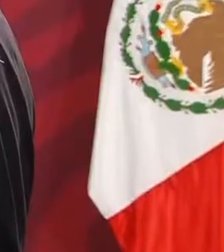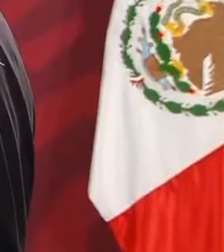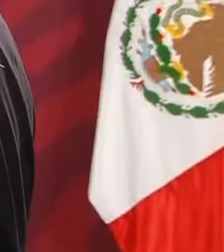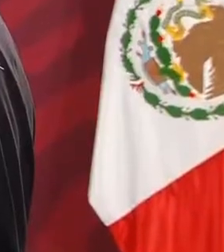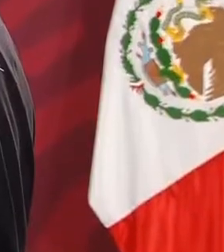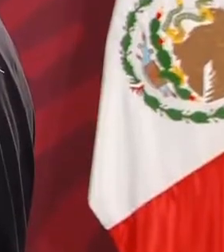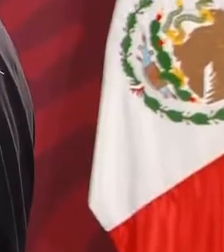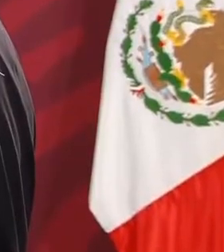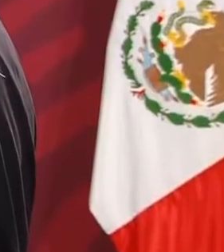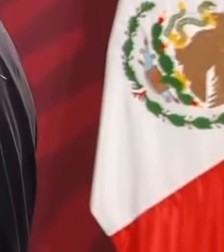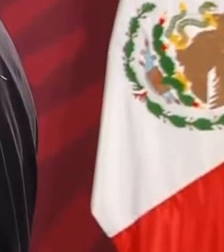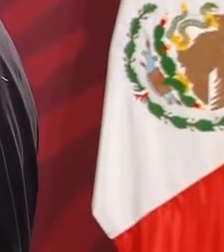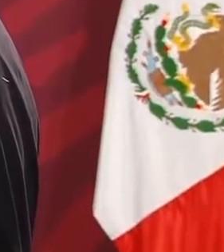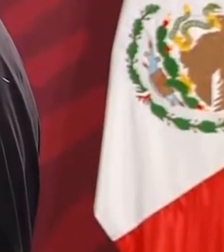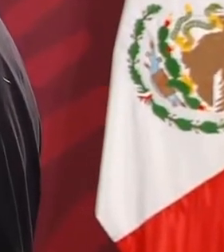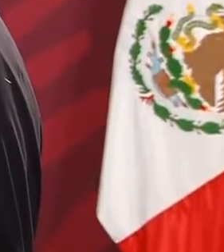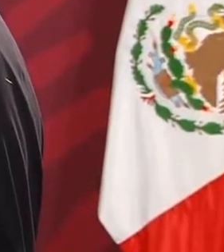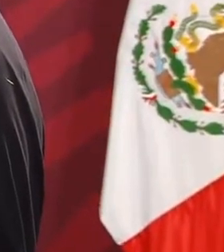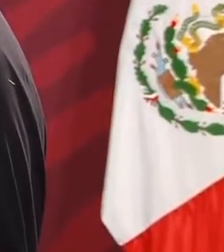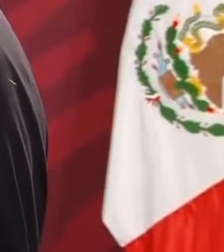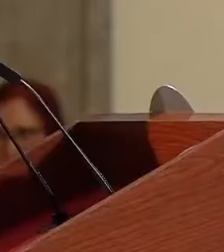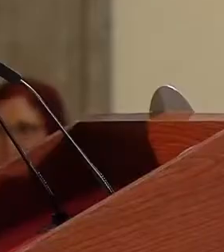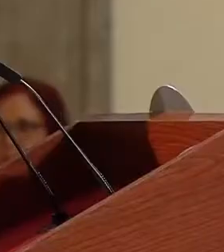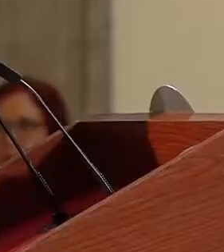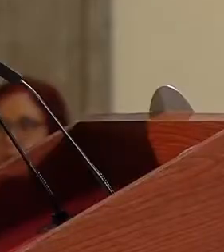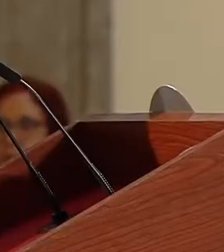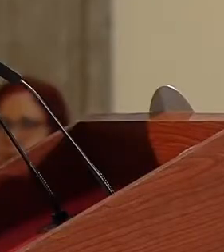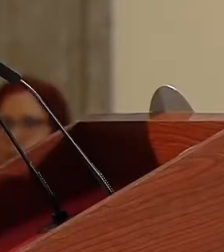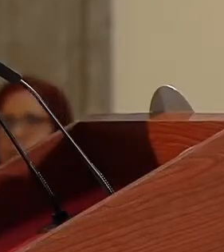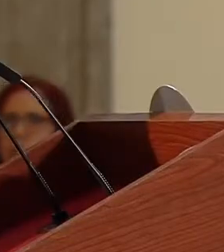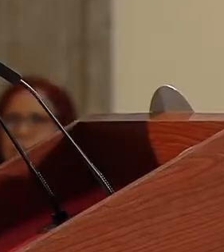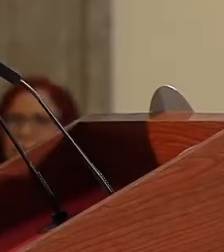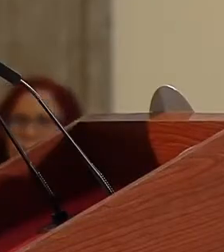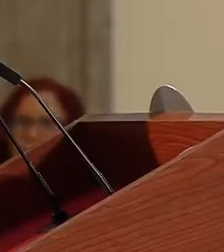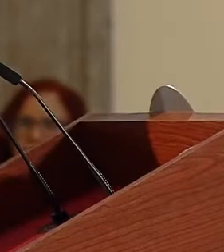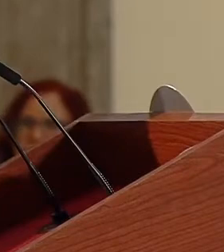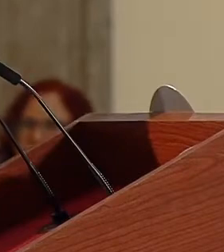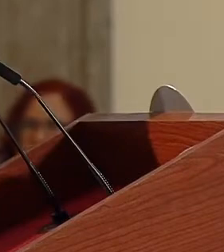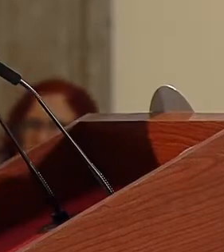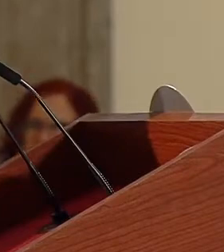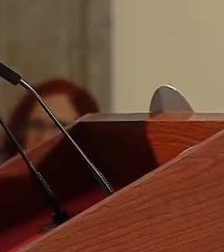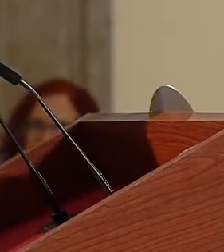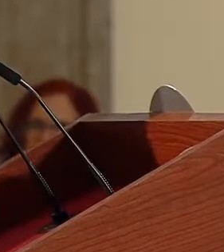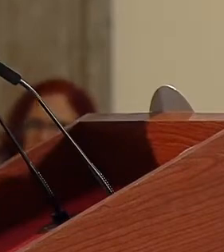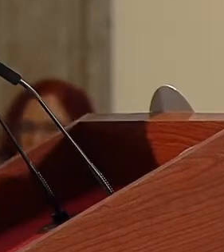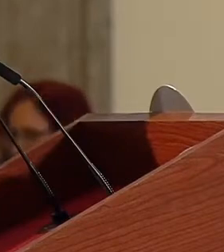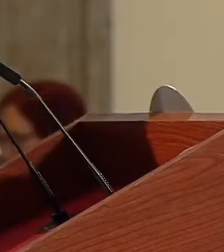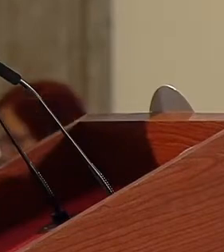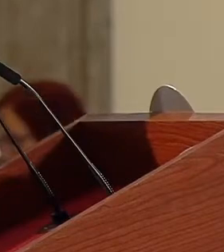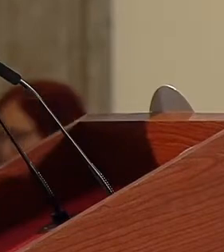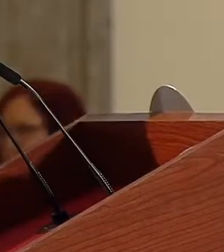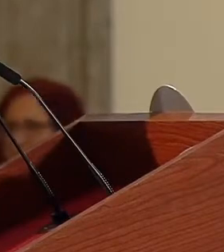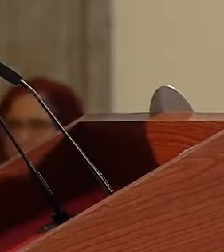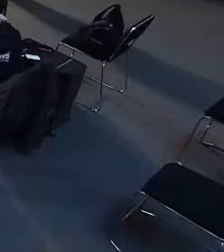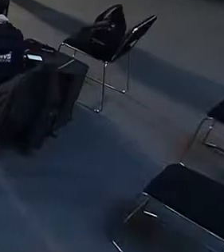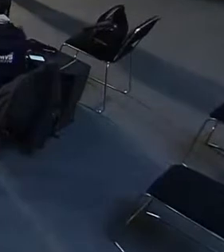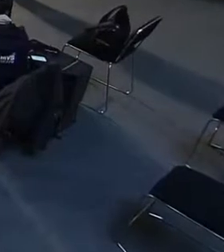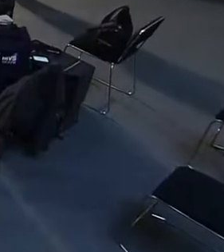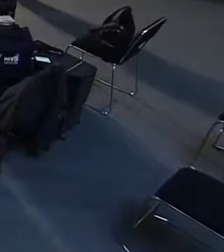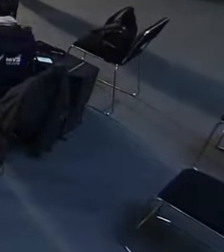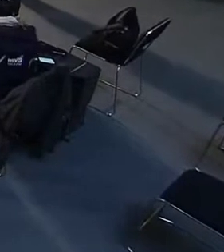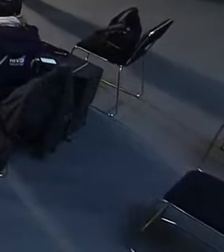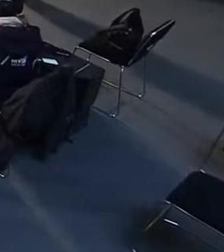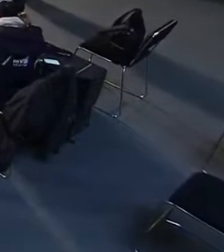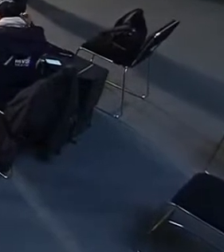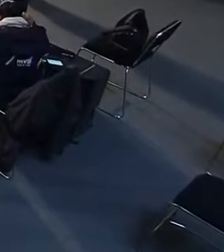basta rezar, hacen falta muchas cosas para conseguirlas. No, no,